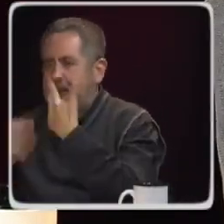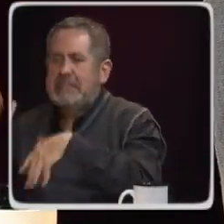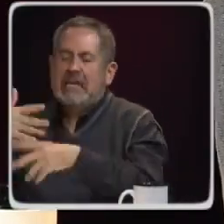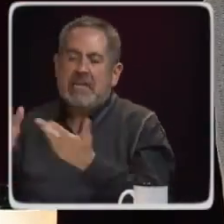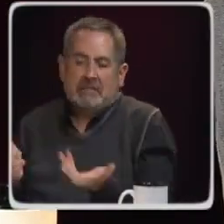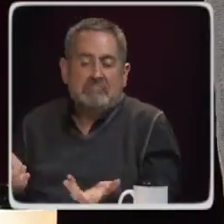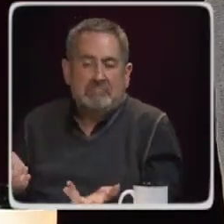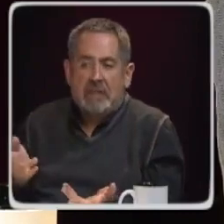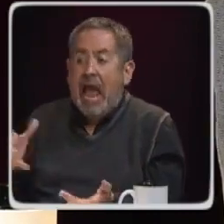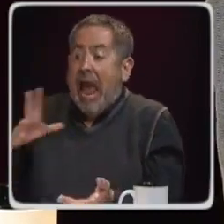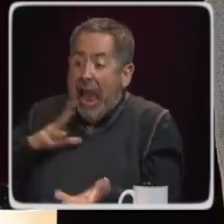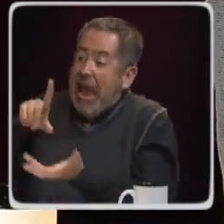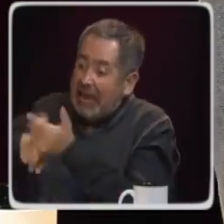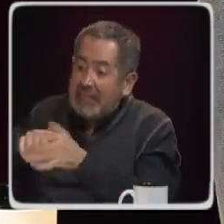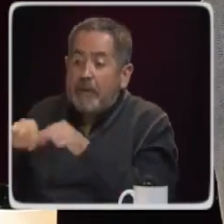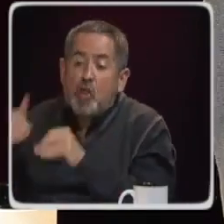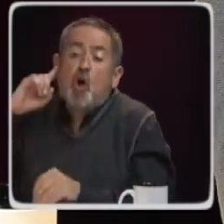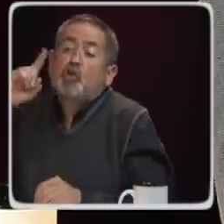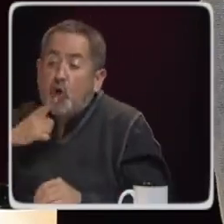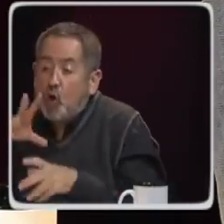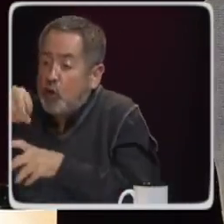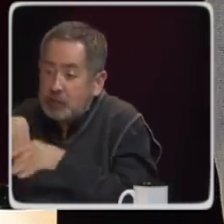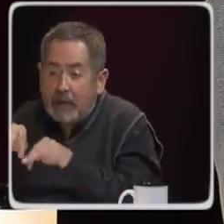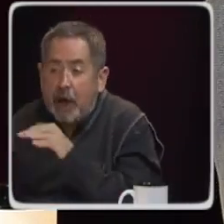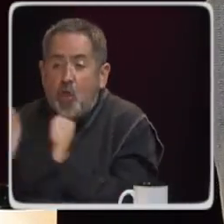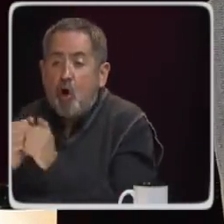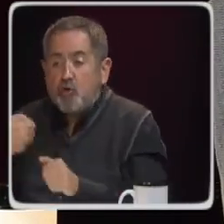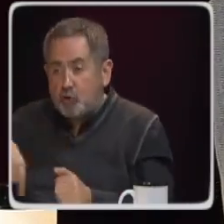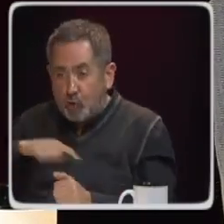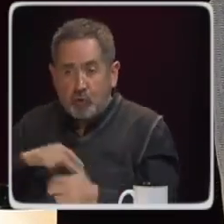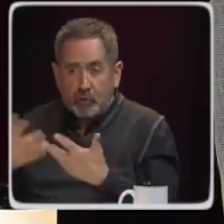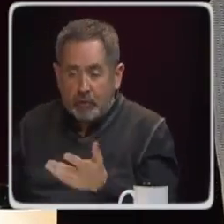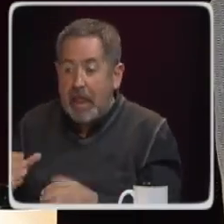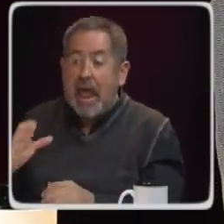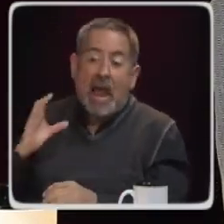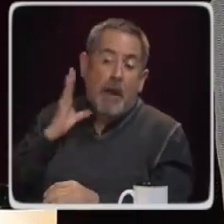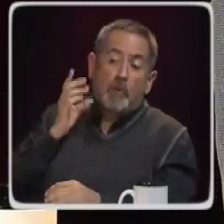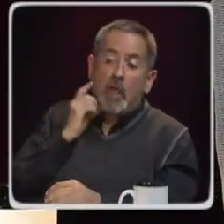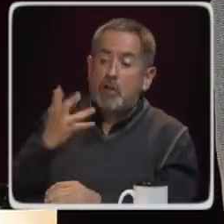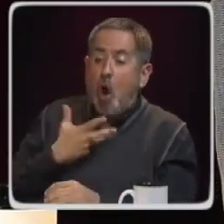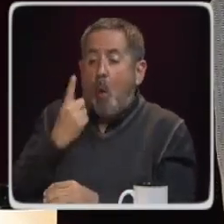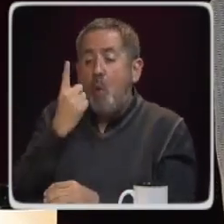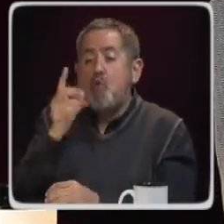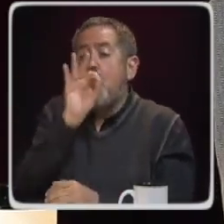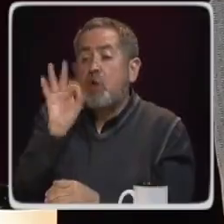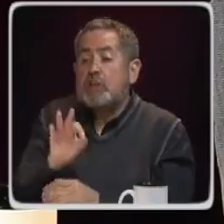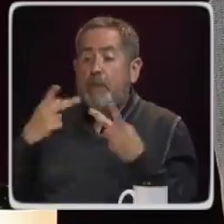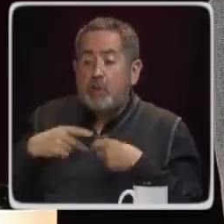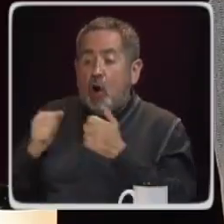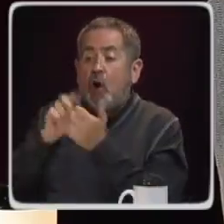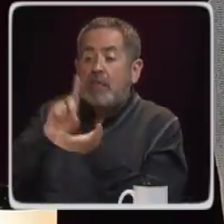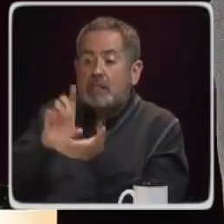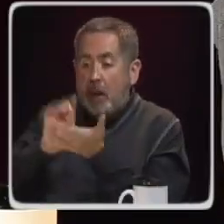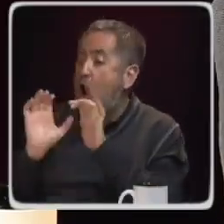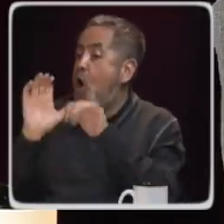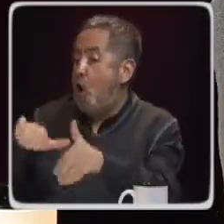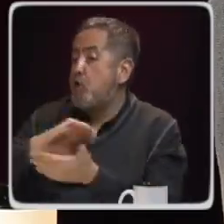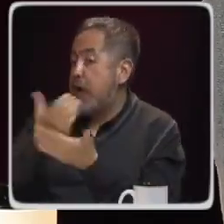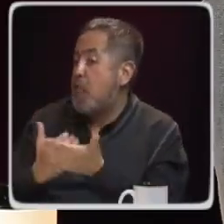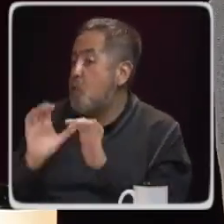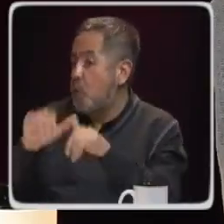Hablando de la cultura, la legislación reconoce la cultura, por ejemplo, la Convención de los Derechos Humanos de Personas con Discapacidad,